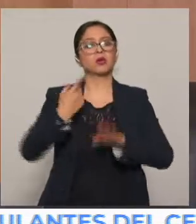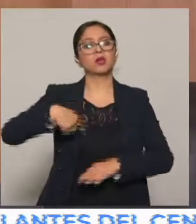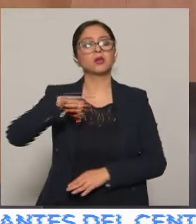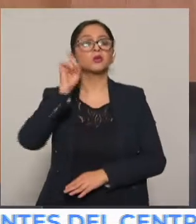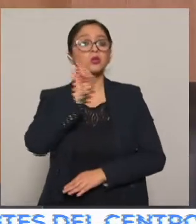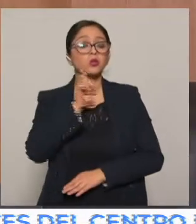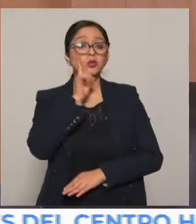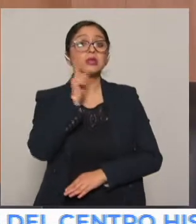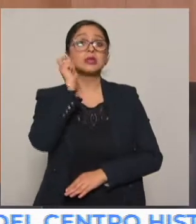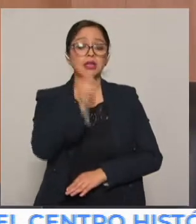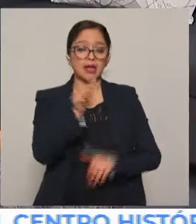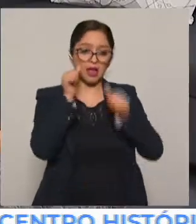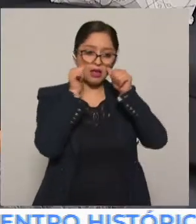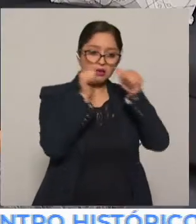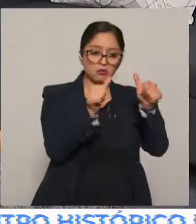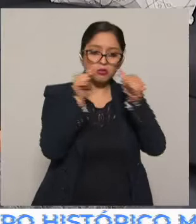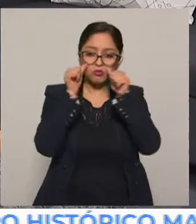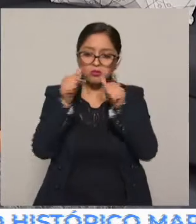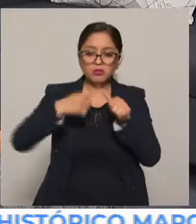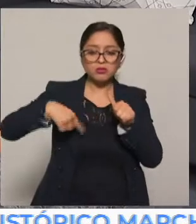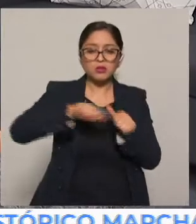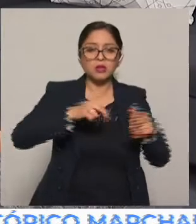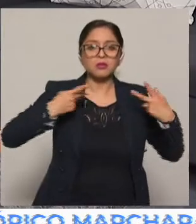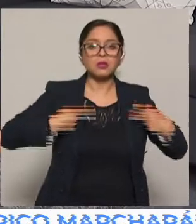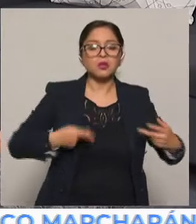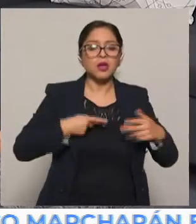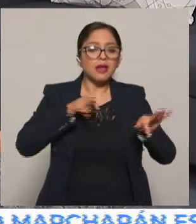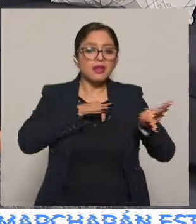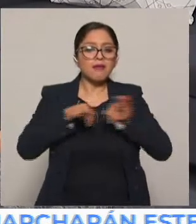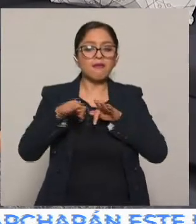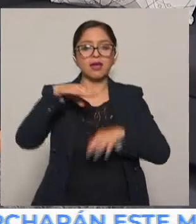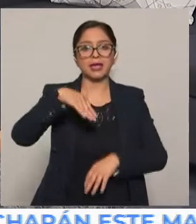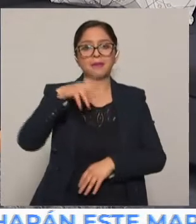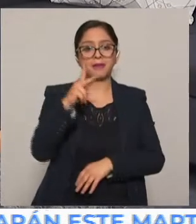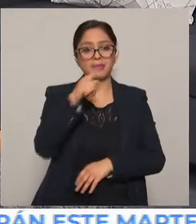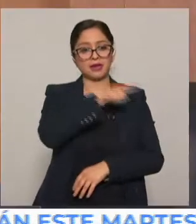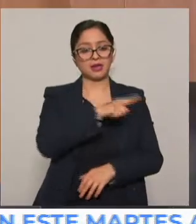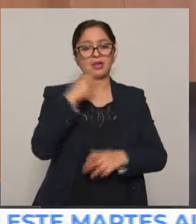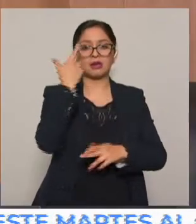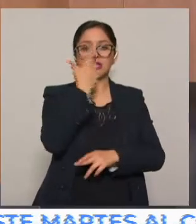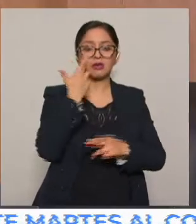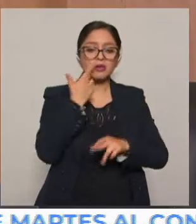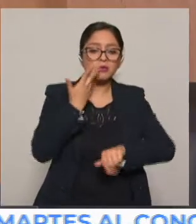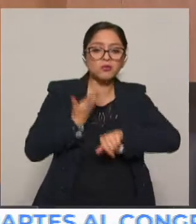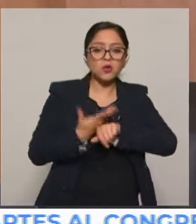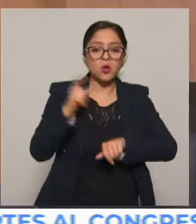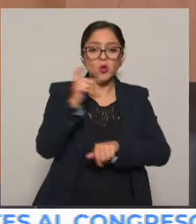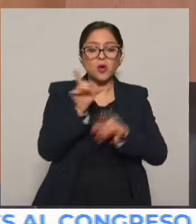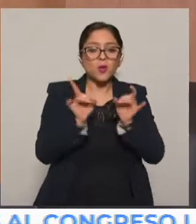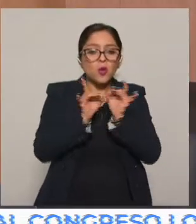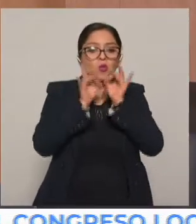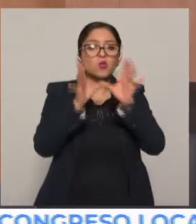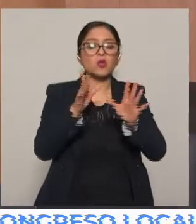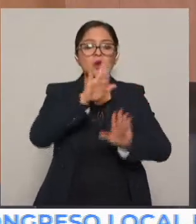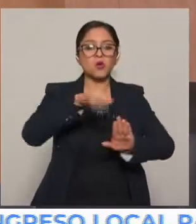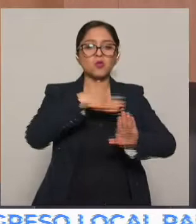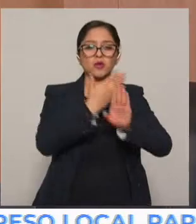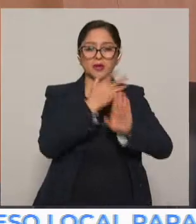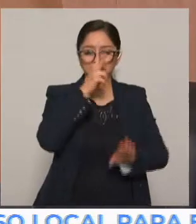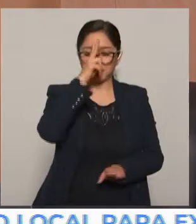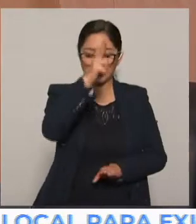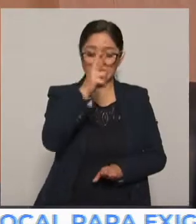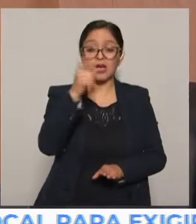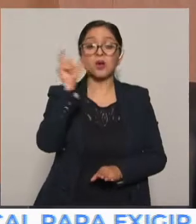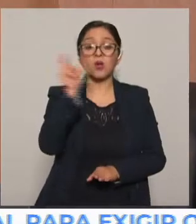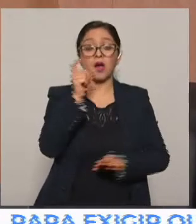servidores públicos, particularmente a los ministerios públicos quienes se encargan de recibir a las mujeres luego de que son víctimas de violencia. Ayer durante este anuncio hablaban de que también